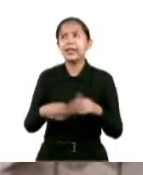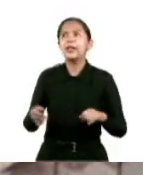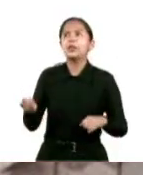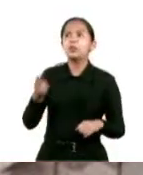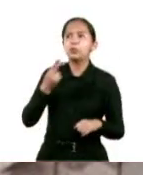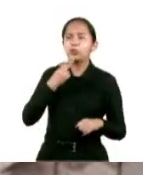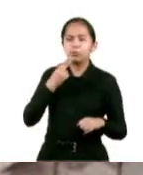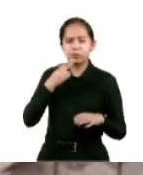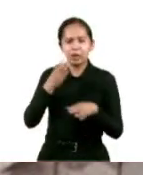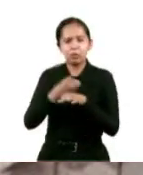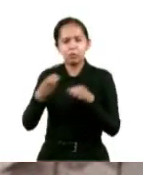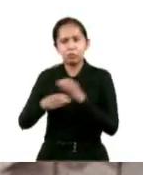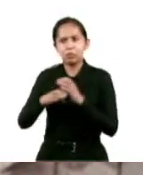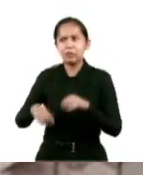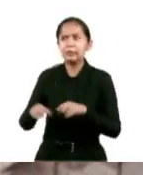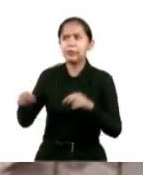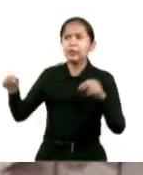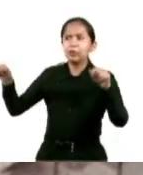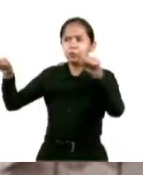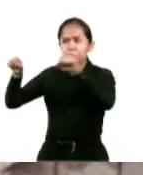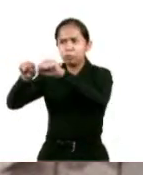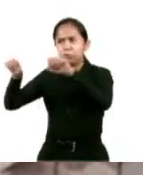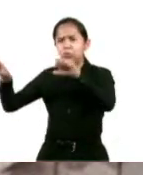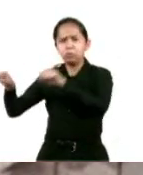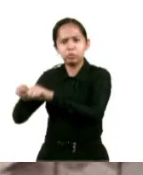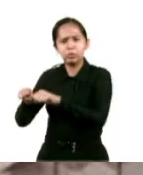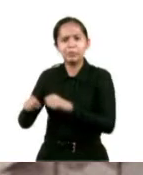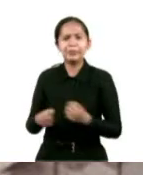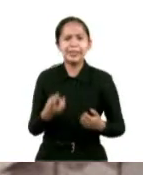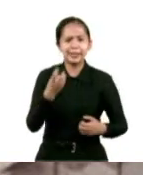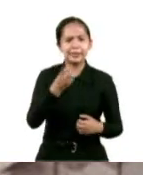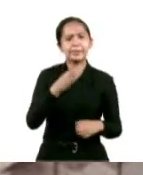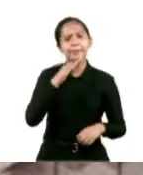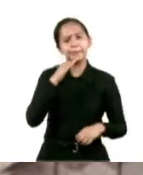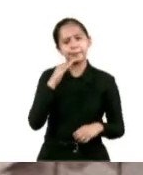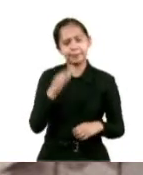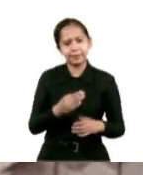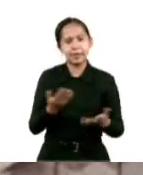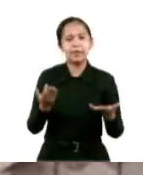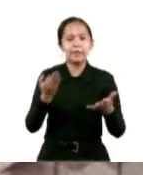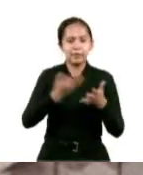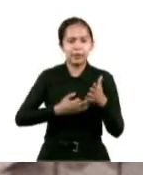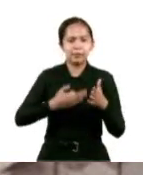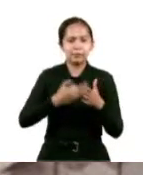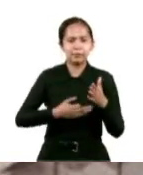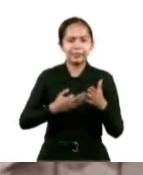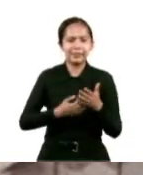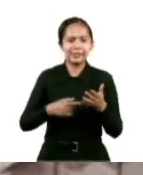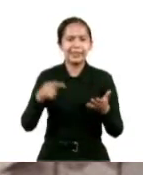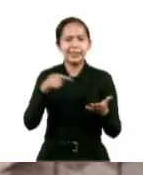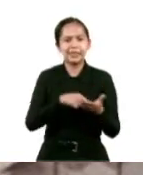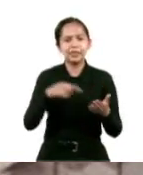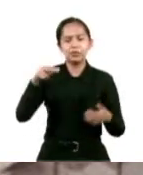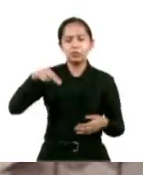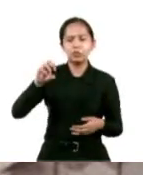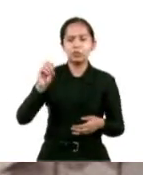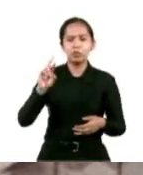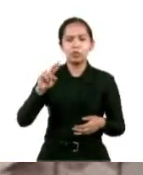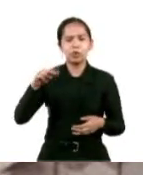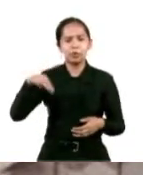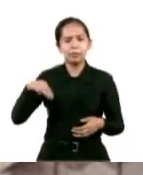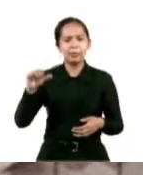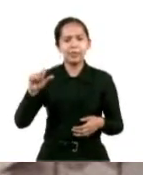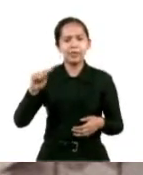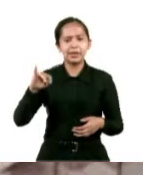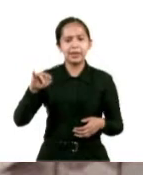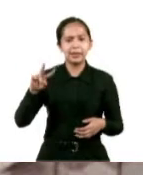soldaduras deficientes. Adicionalmente, concluyó que la falta de apego a la normatividad de construcción de